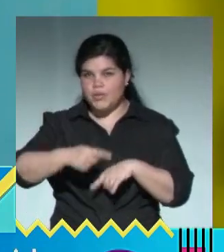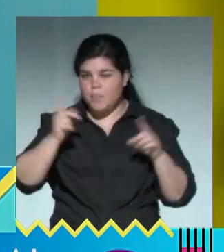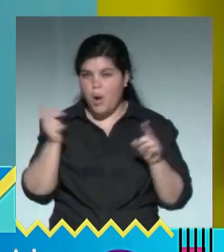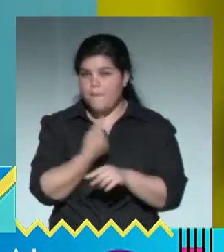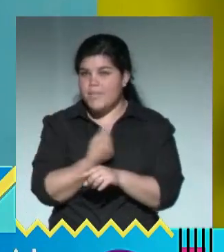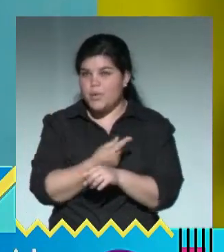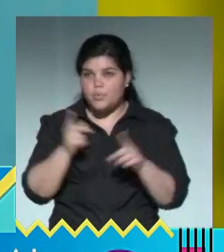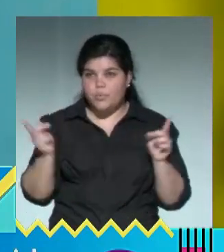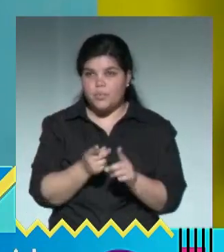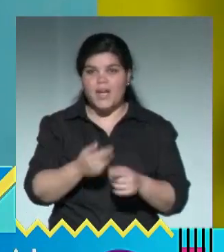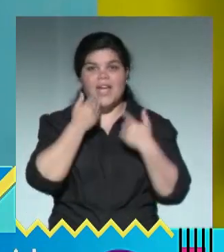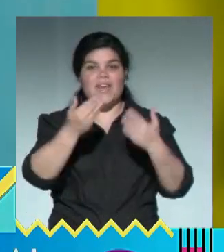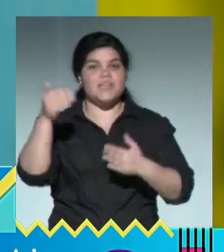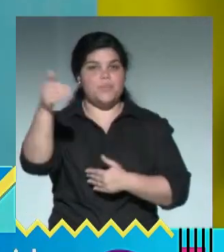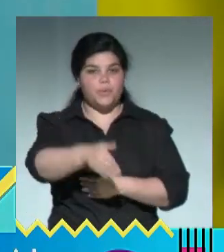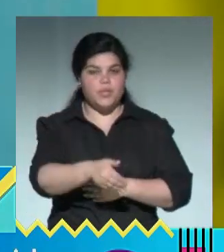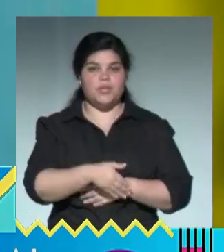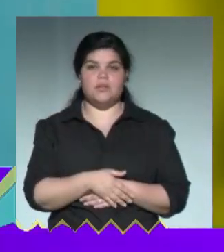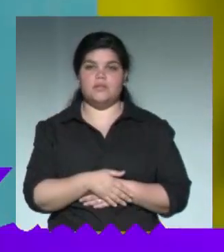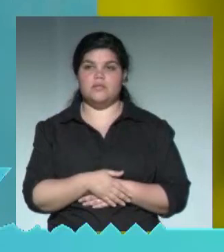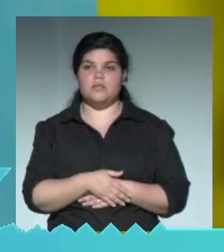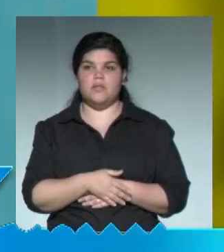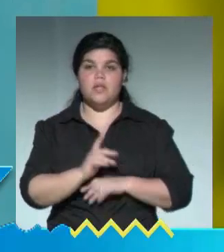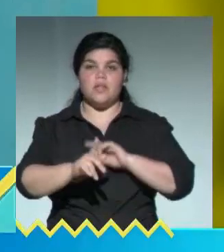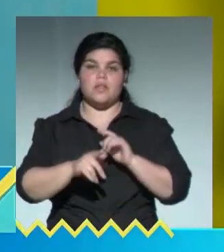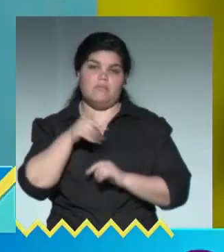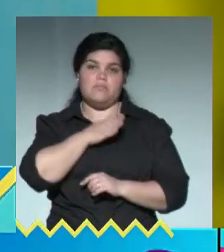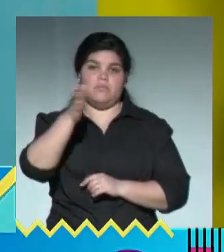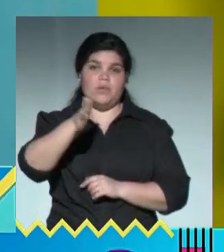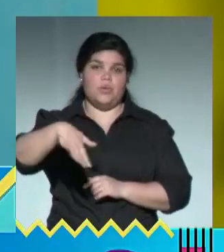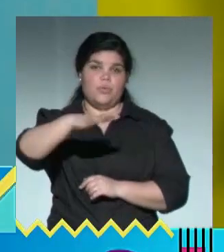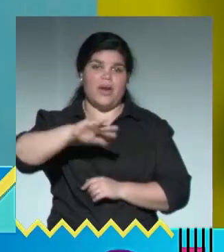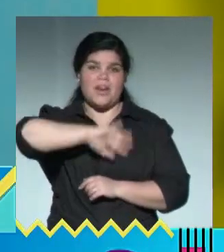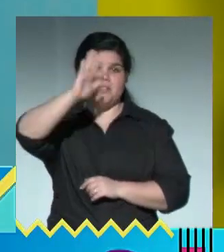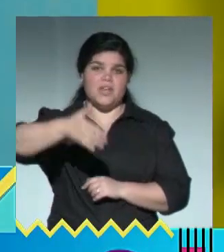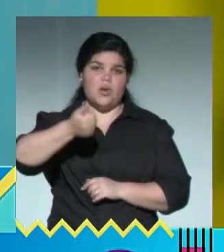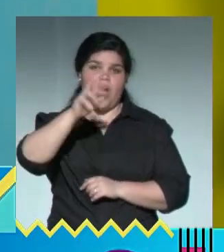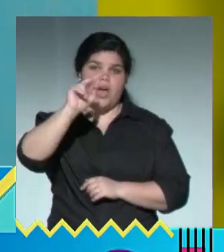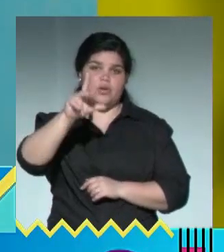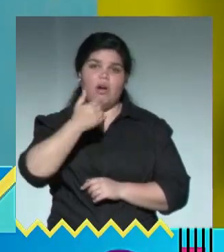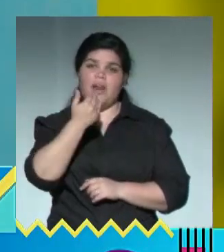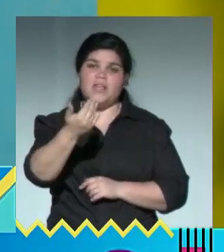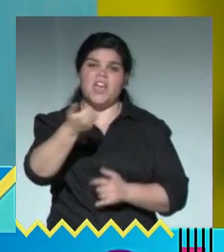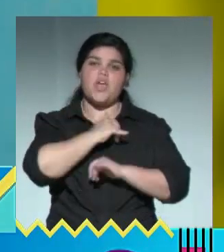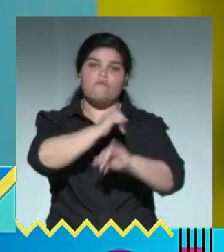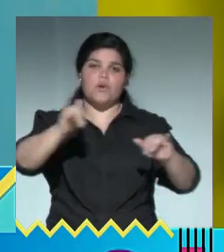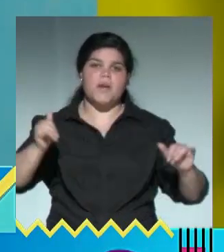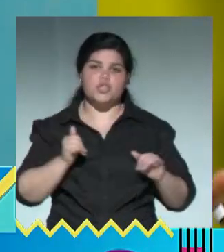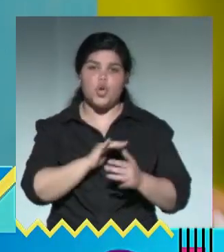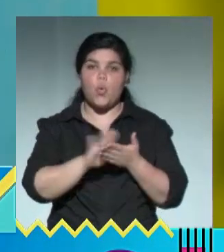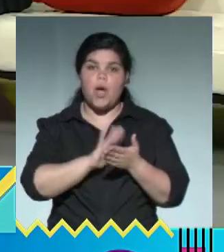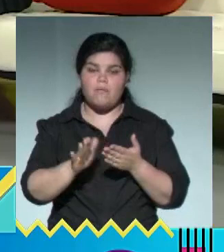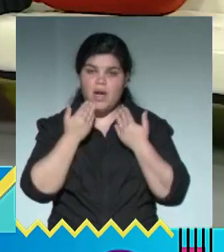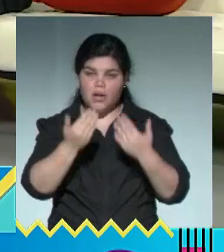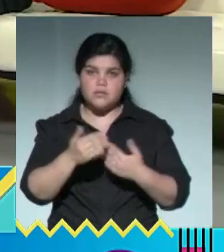pero muchas gracias por haber venido, por haber, después de haber estado allí en la zona del Cerro Barco, traernos también esa información. Te agradecemos mucho y